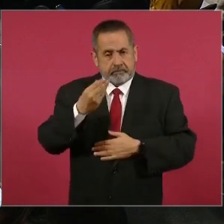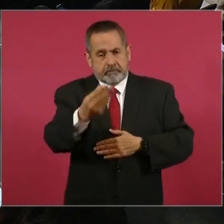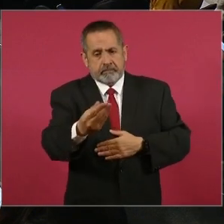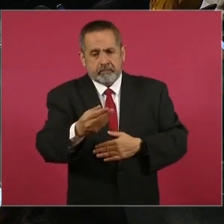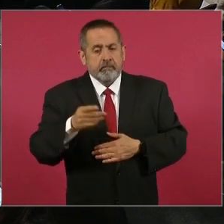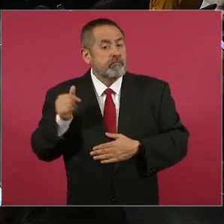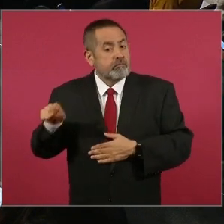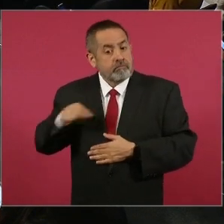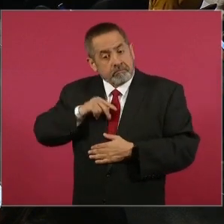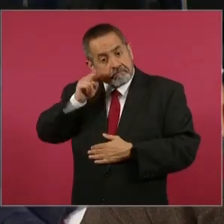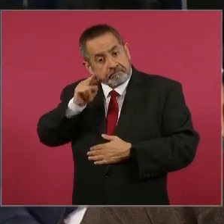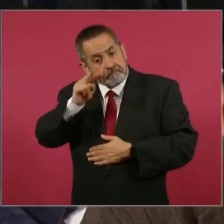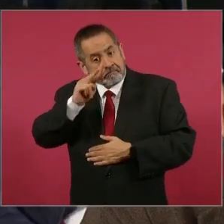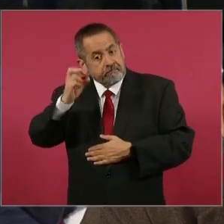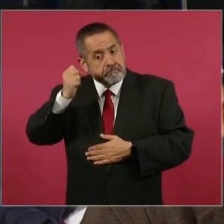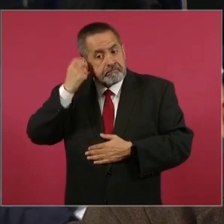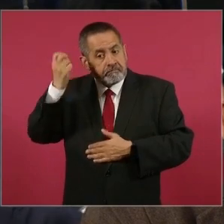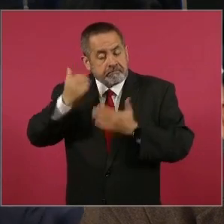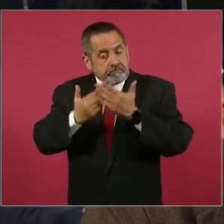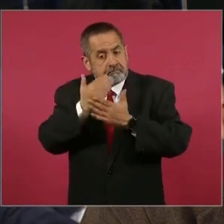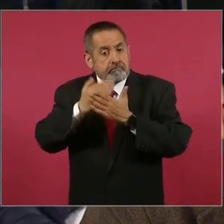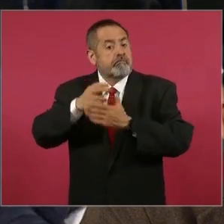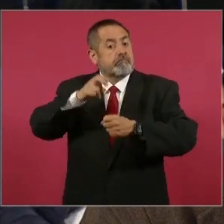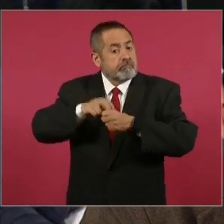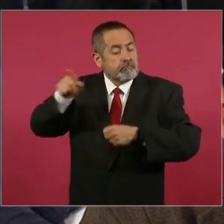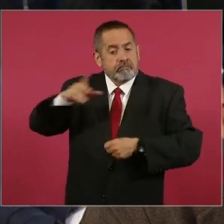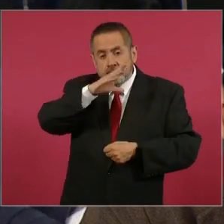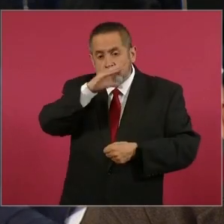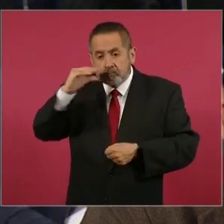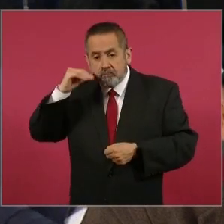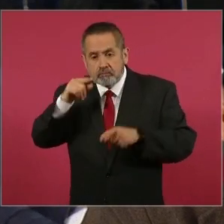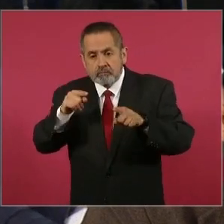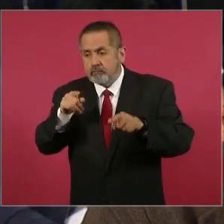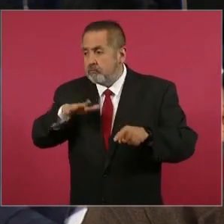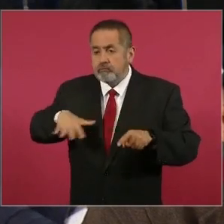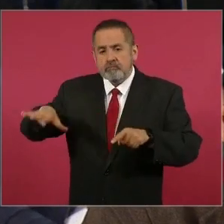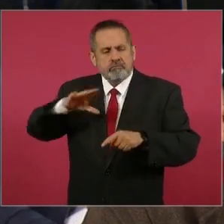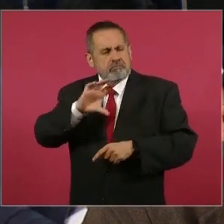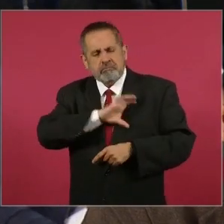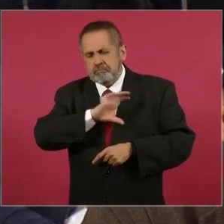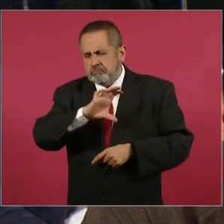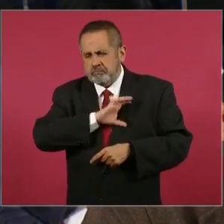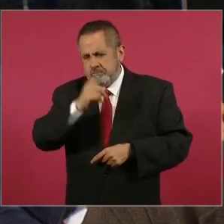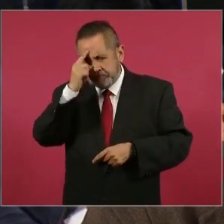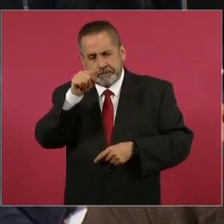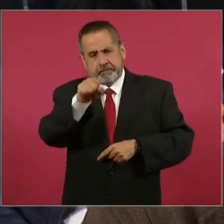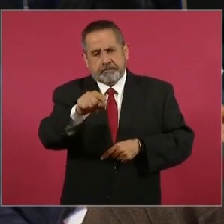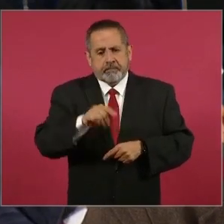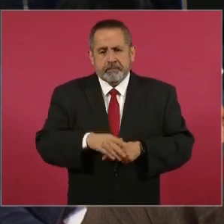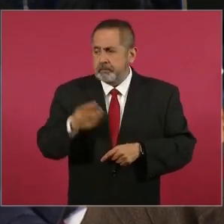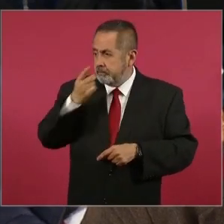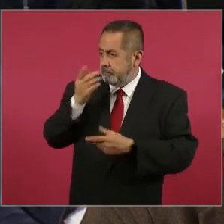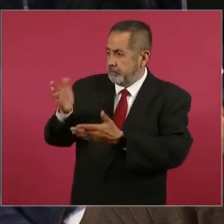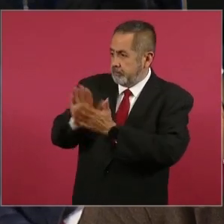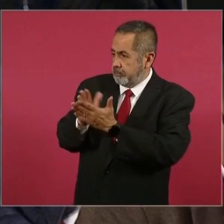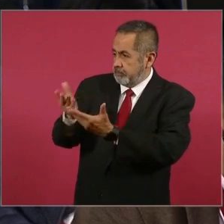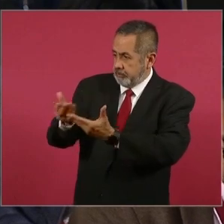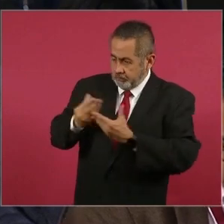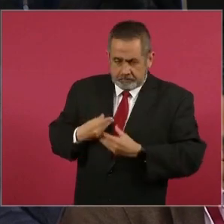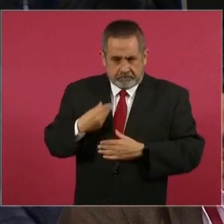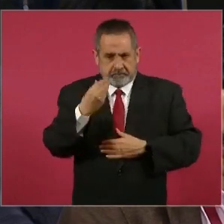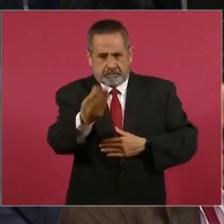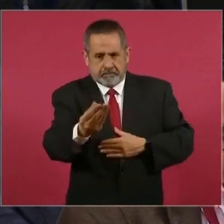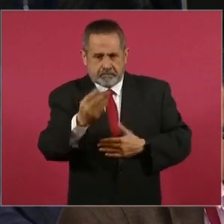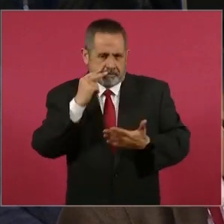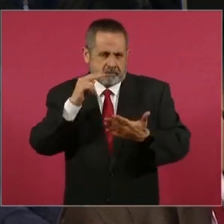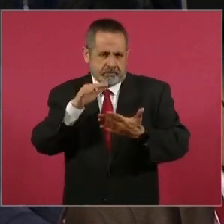ven las mañaneras en en Cuba que usted es muy querido allá y me dijeron que si se lo podía dar personalmente para que